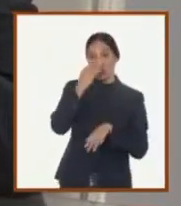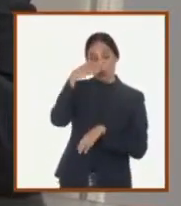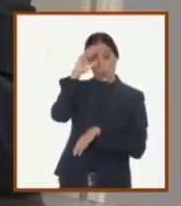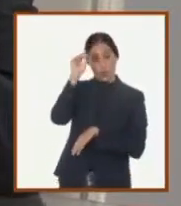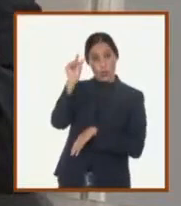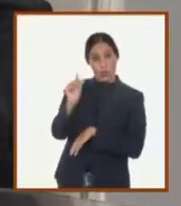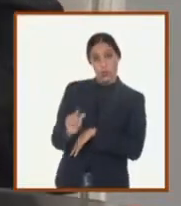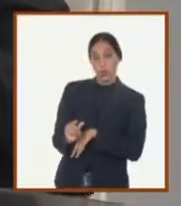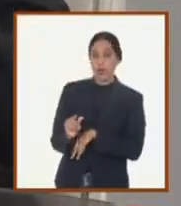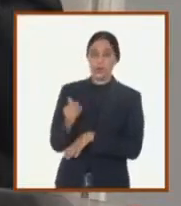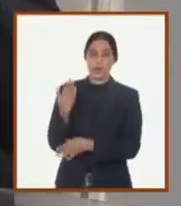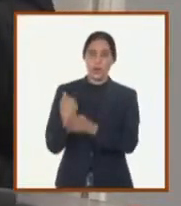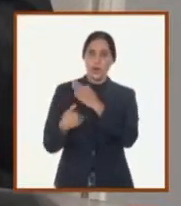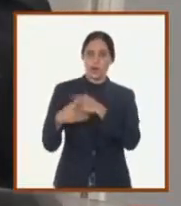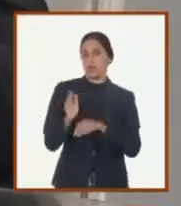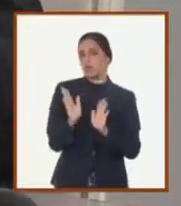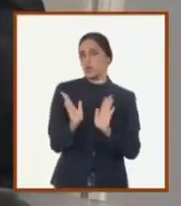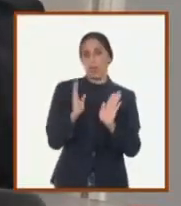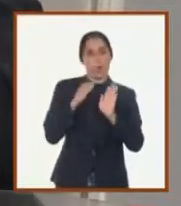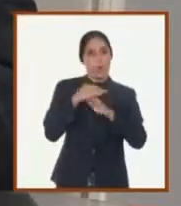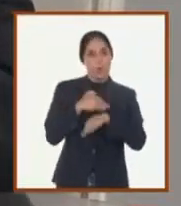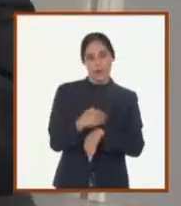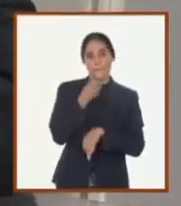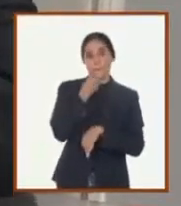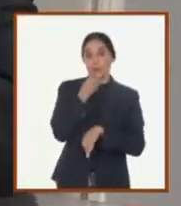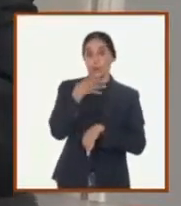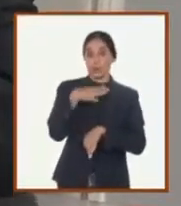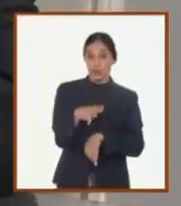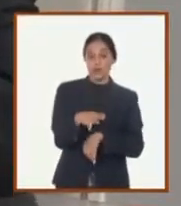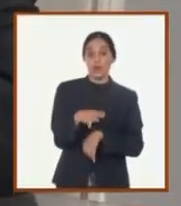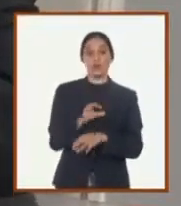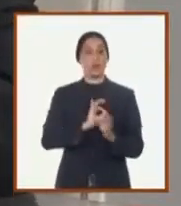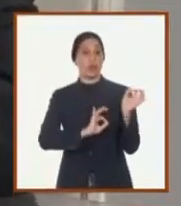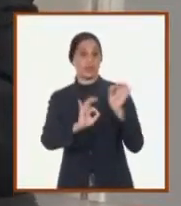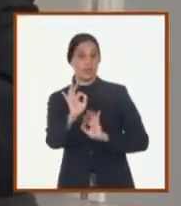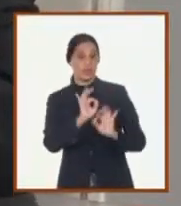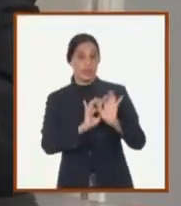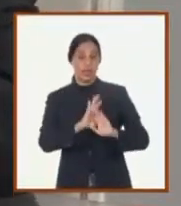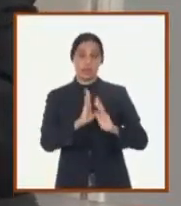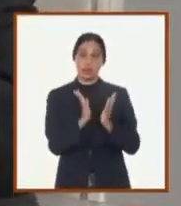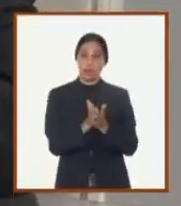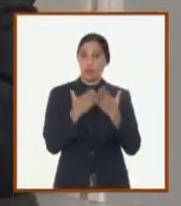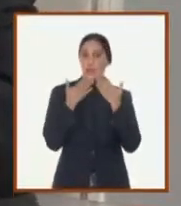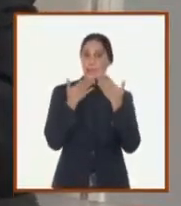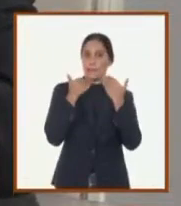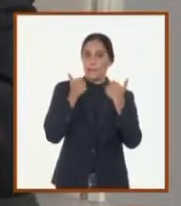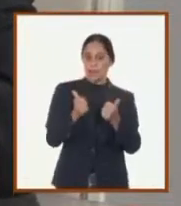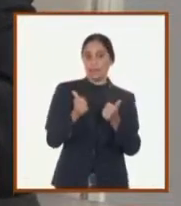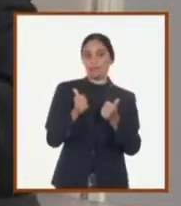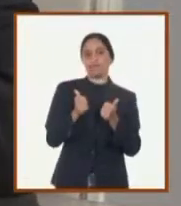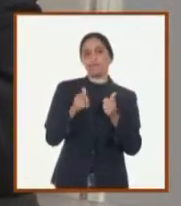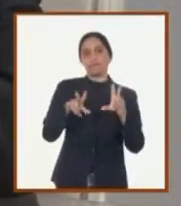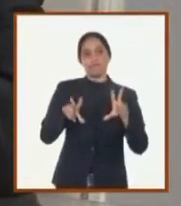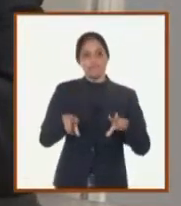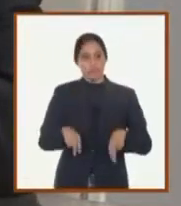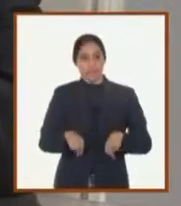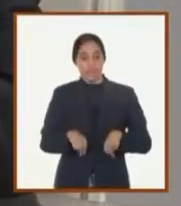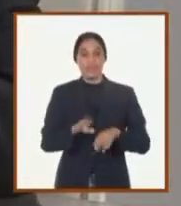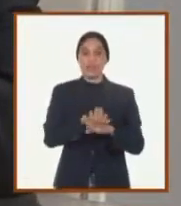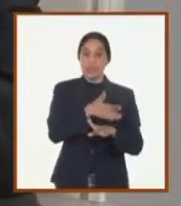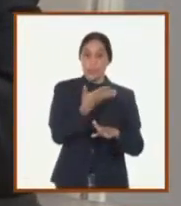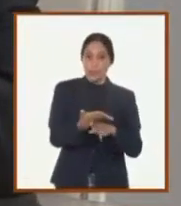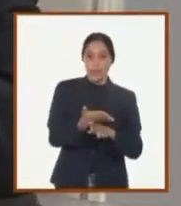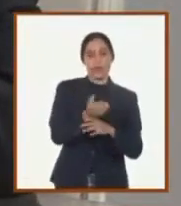que no ha sido posible o no ha habido esa previsión para poderlo tener que ya una vez que se logra la